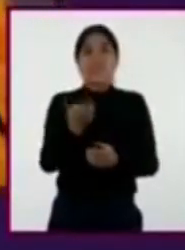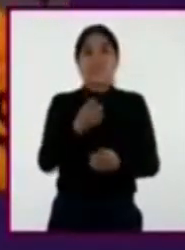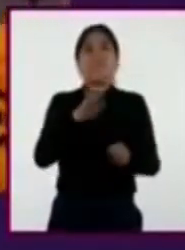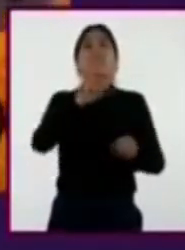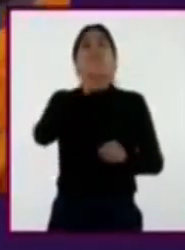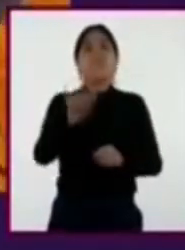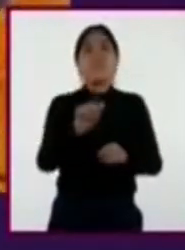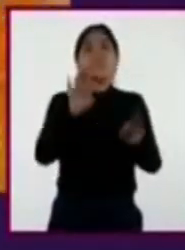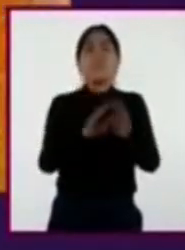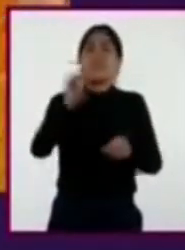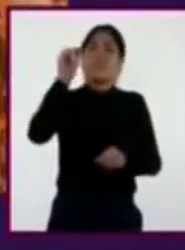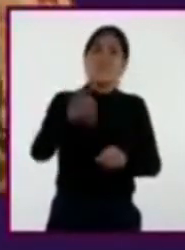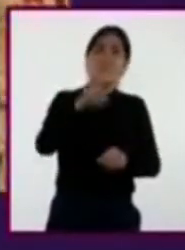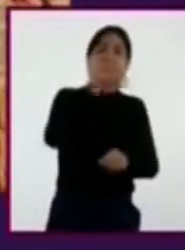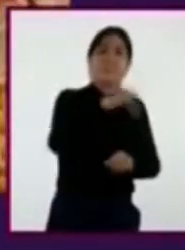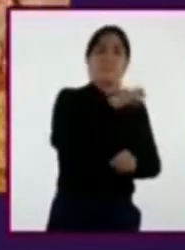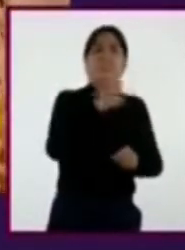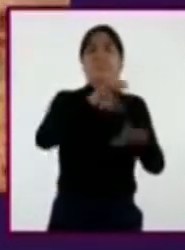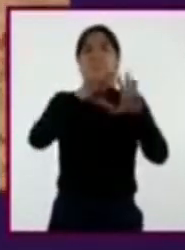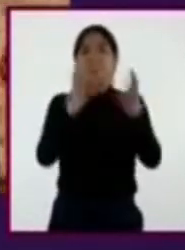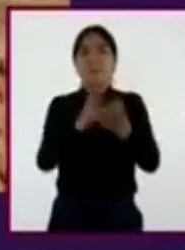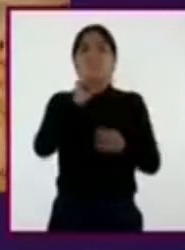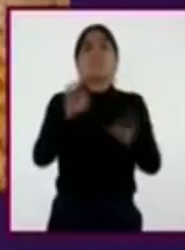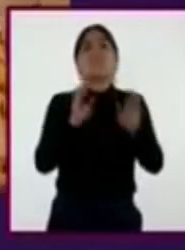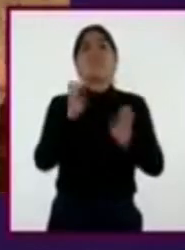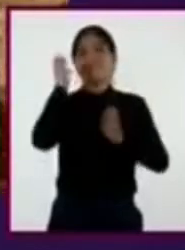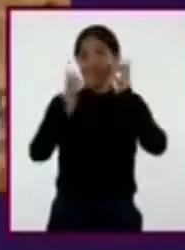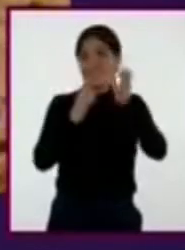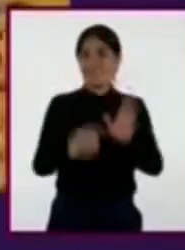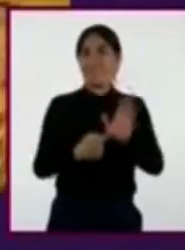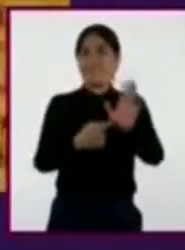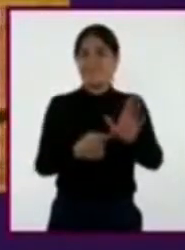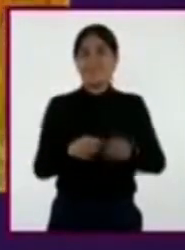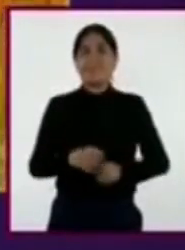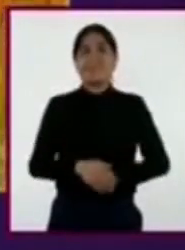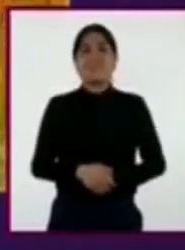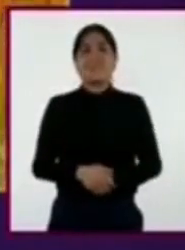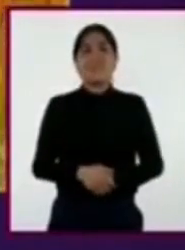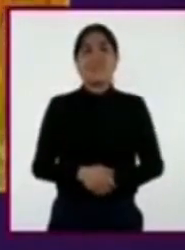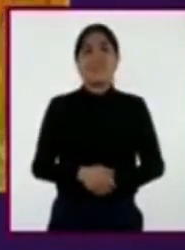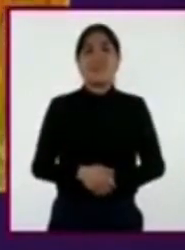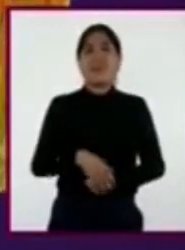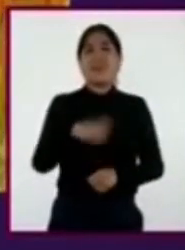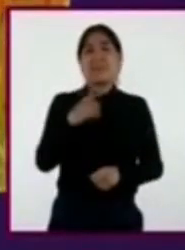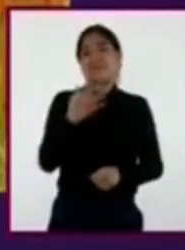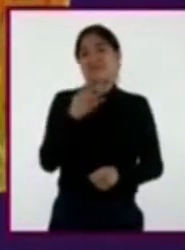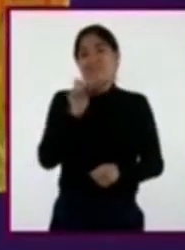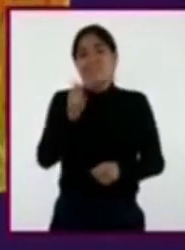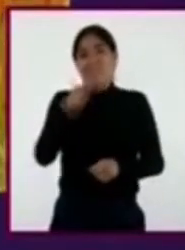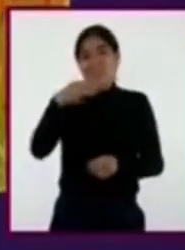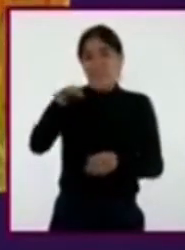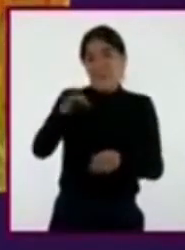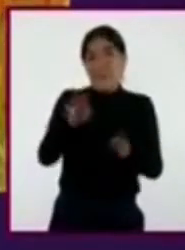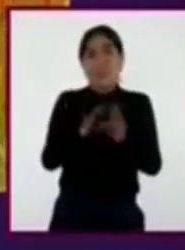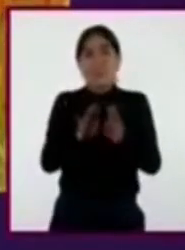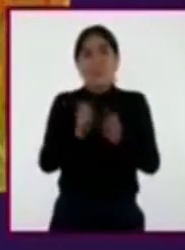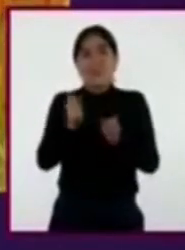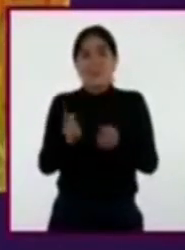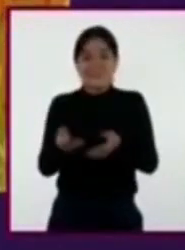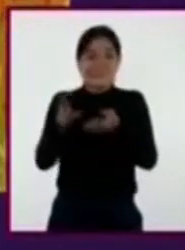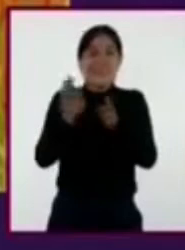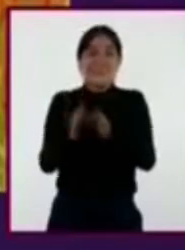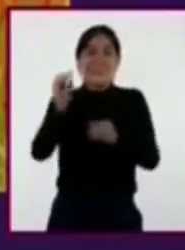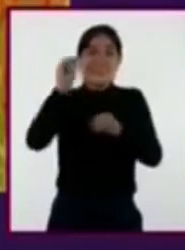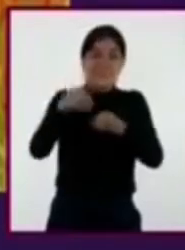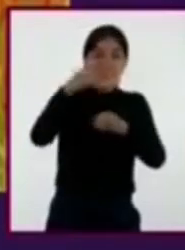por varios continentes y que formará parte de la exposición. Un papelito que va... dando la vuelta al mundo, que